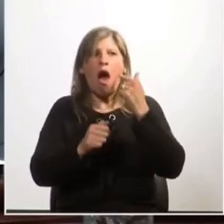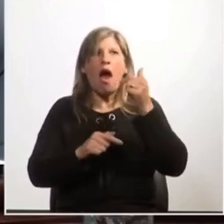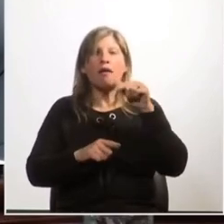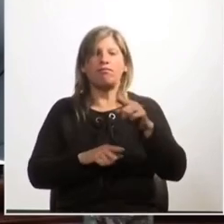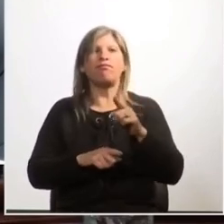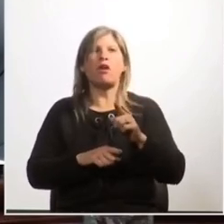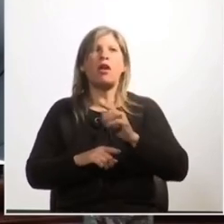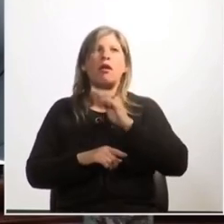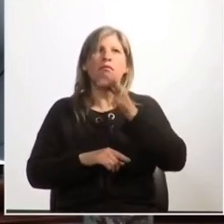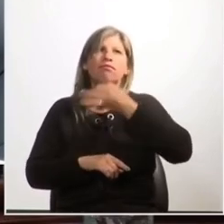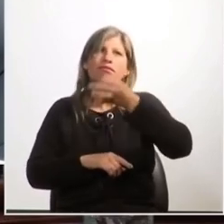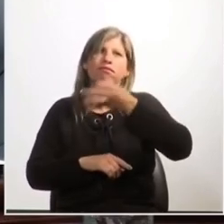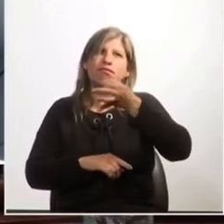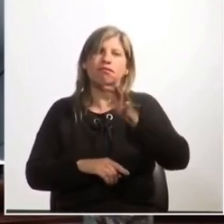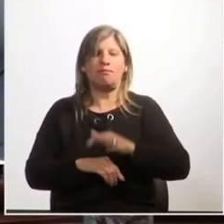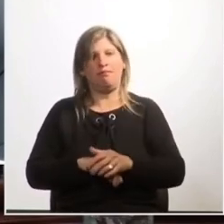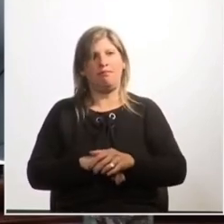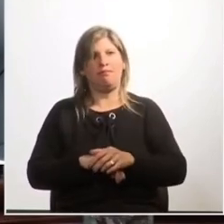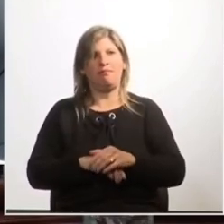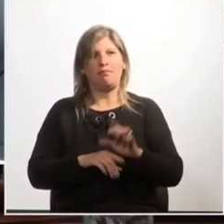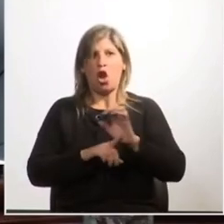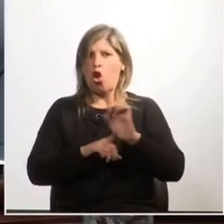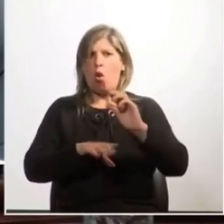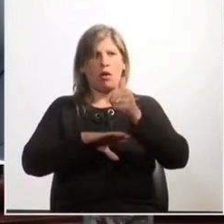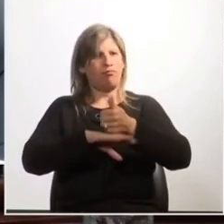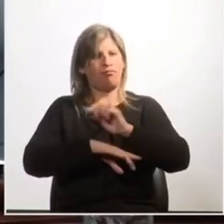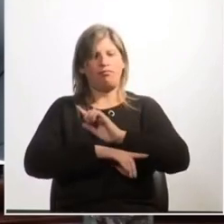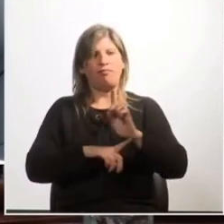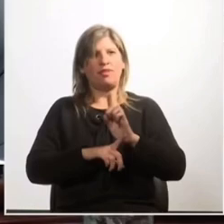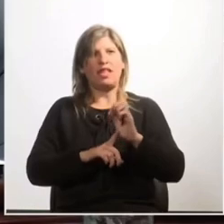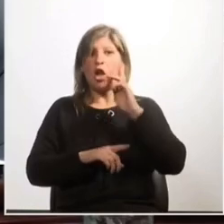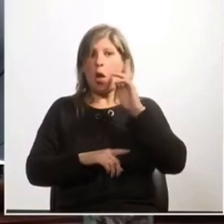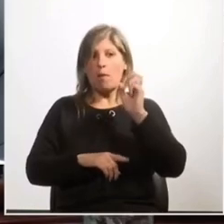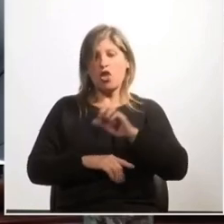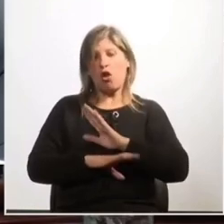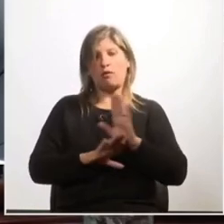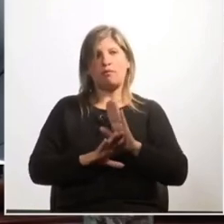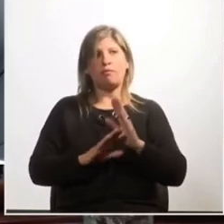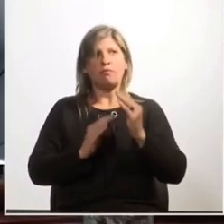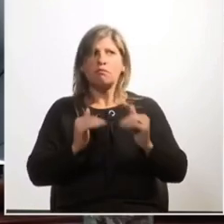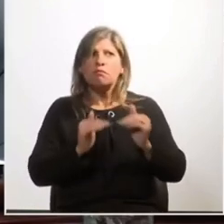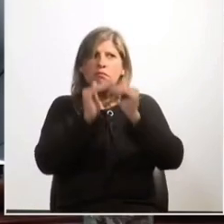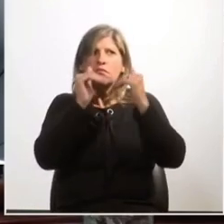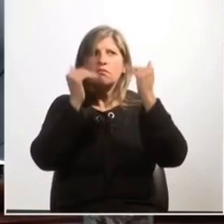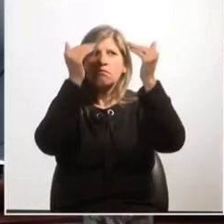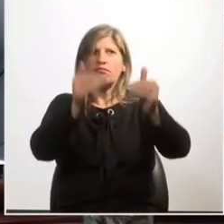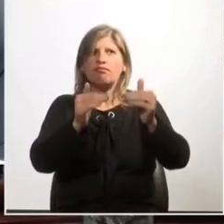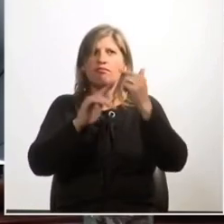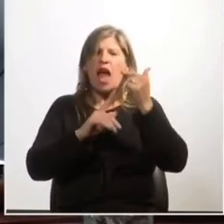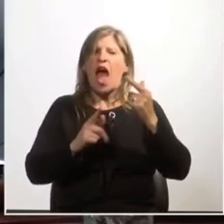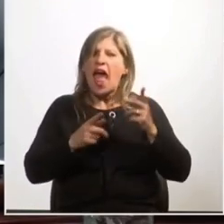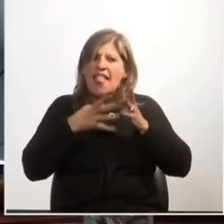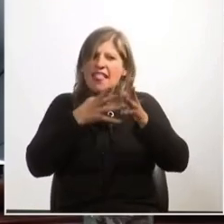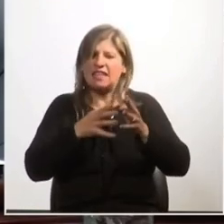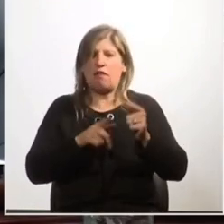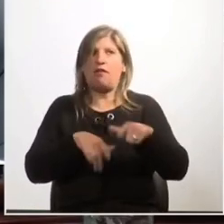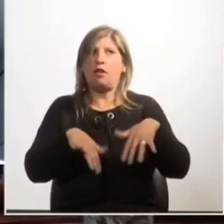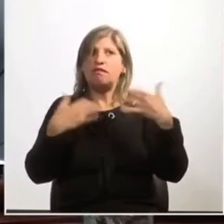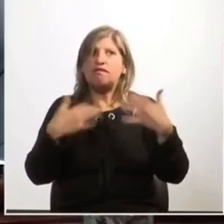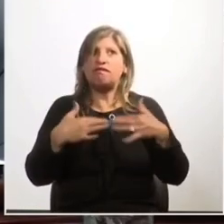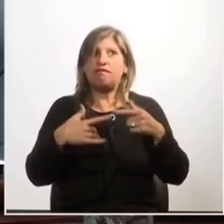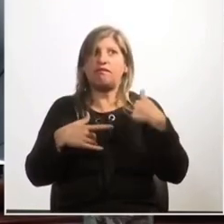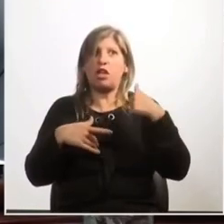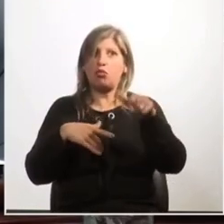puesto. No estuvieron ni están, en nuestra opinión, a la altura del enorme desafío que asumieron.